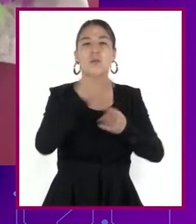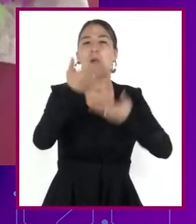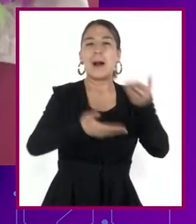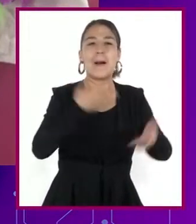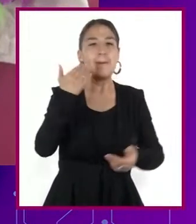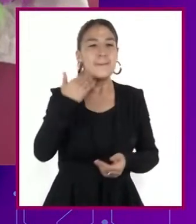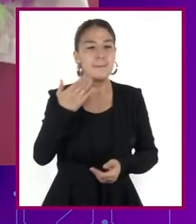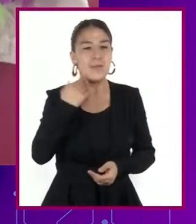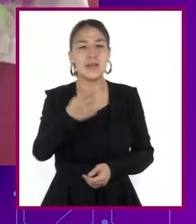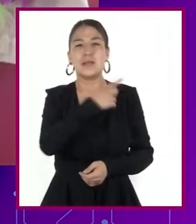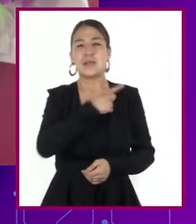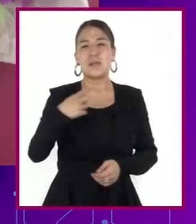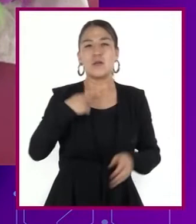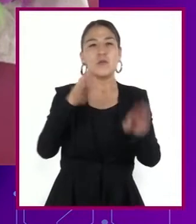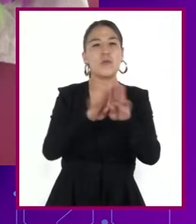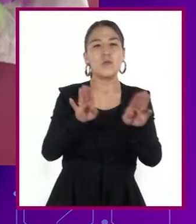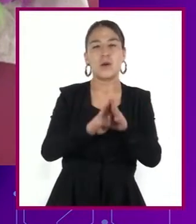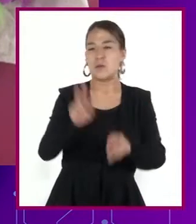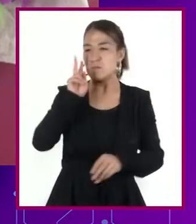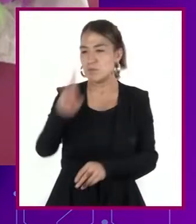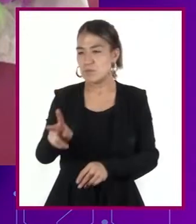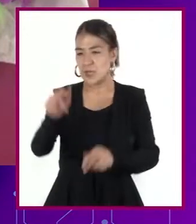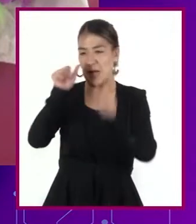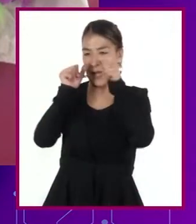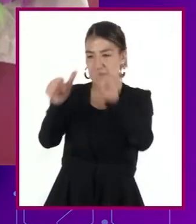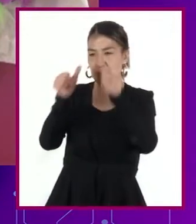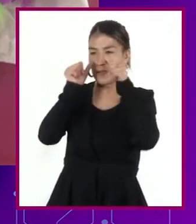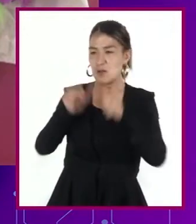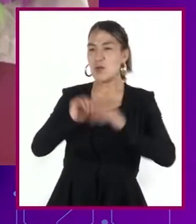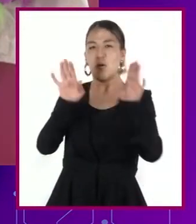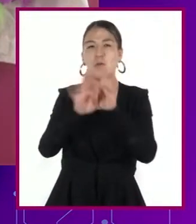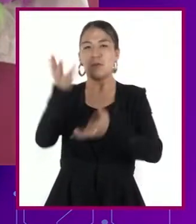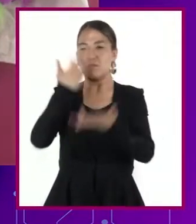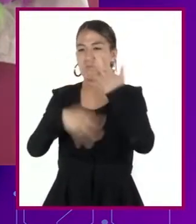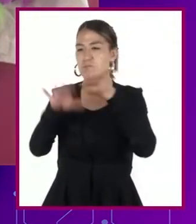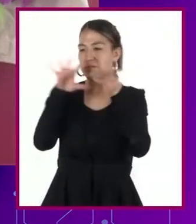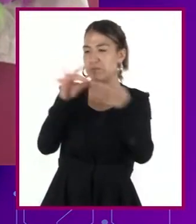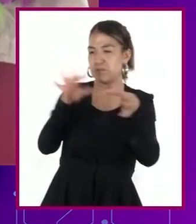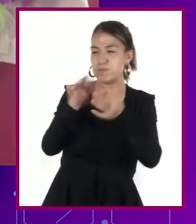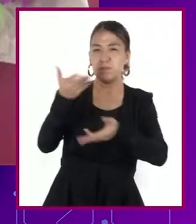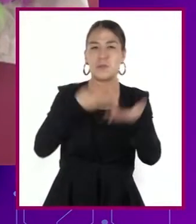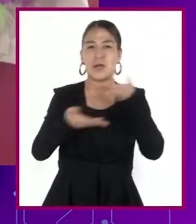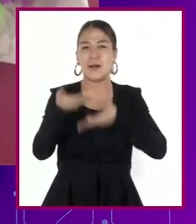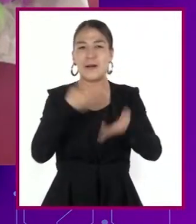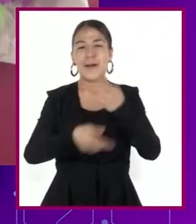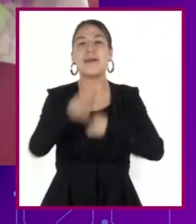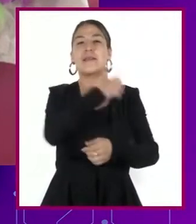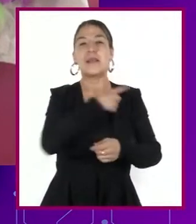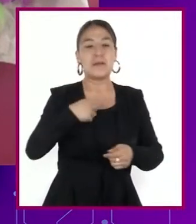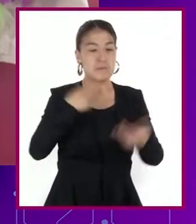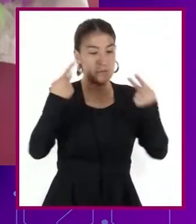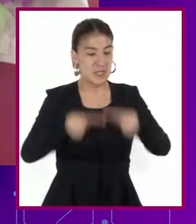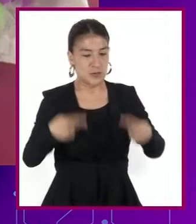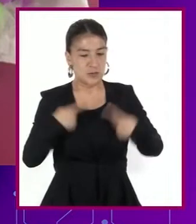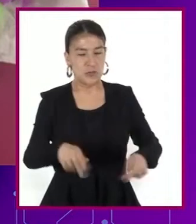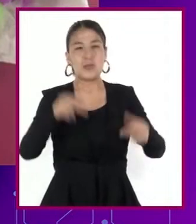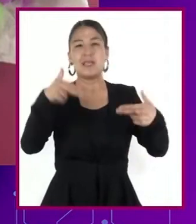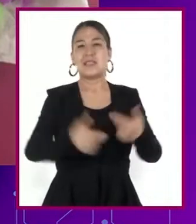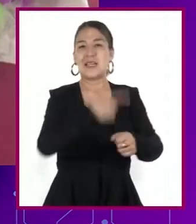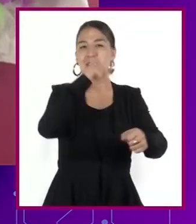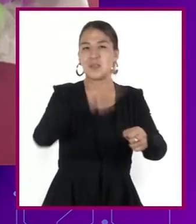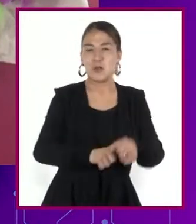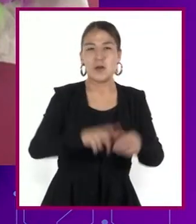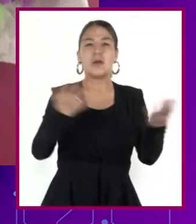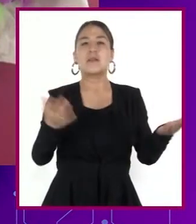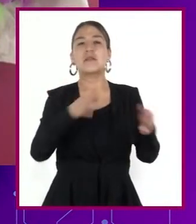y saber escuchar de forma atenta. Por lo tanto, la gente, la sociedad o la nación que sea